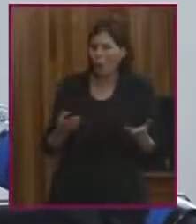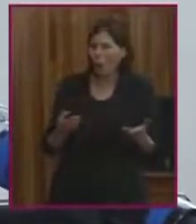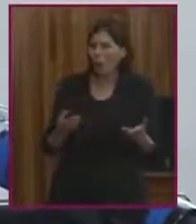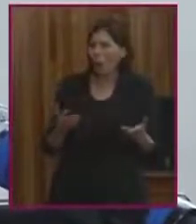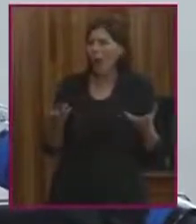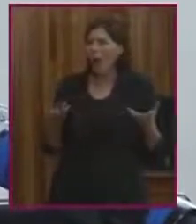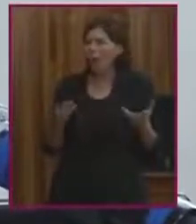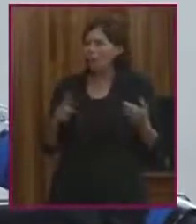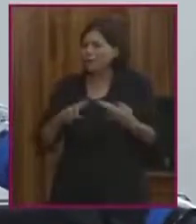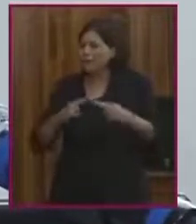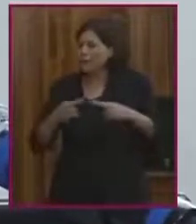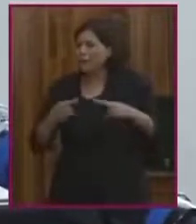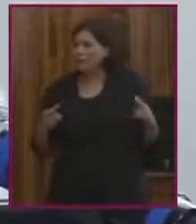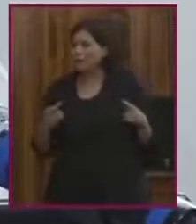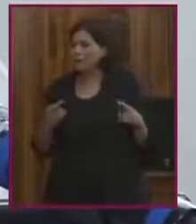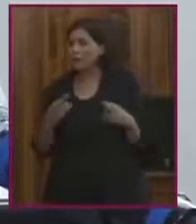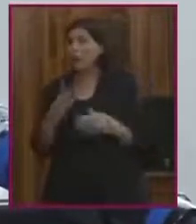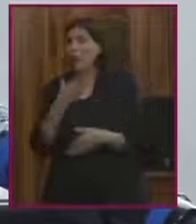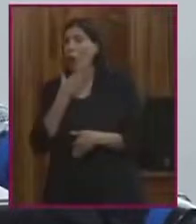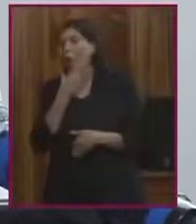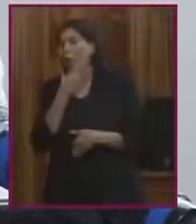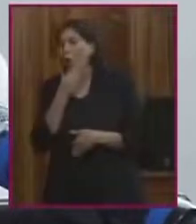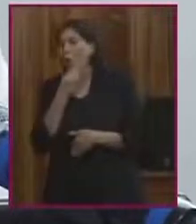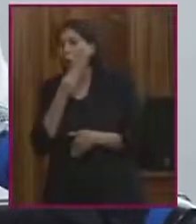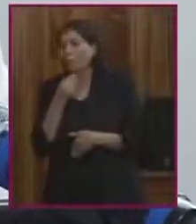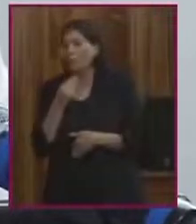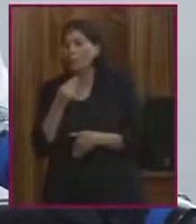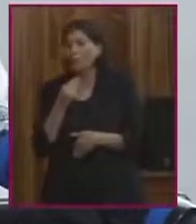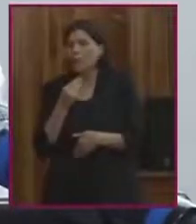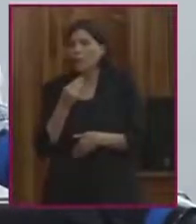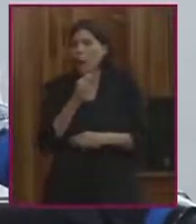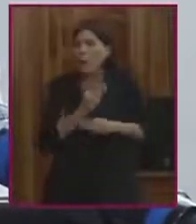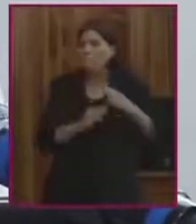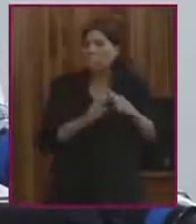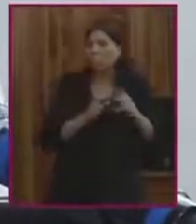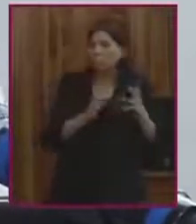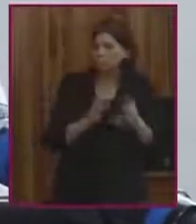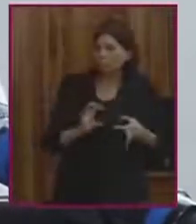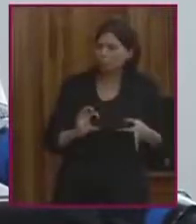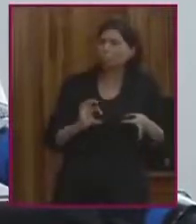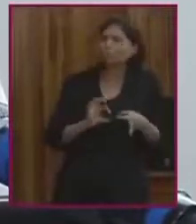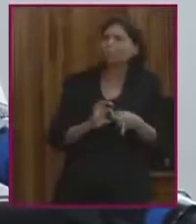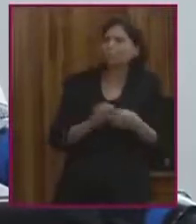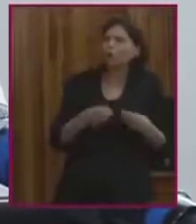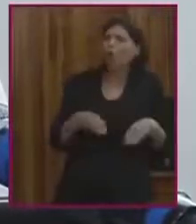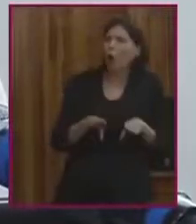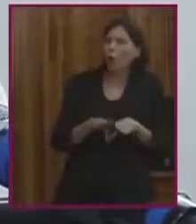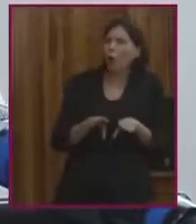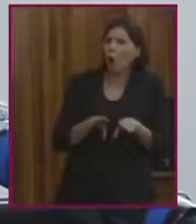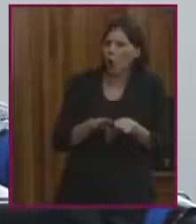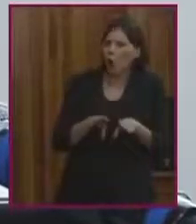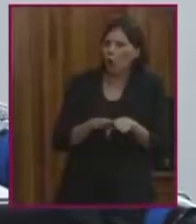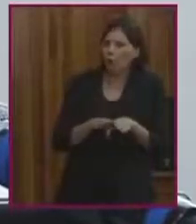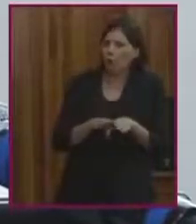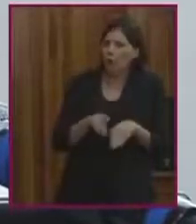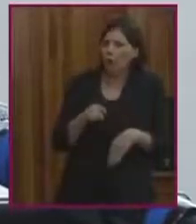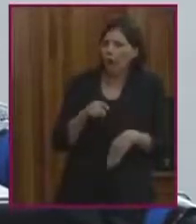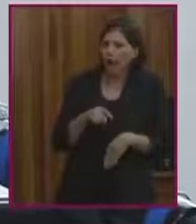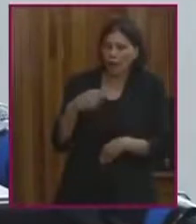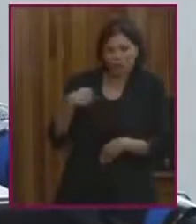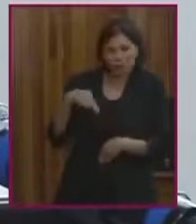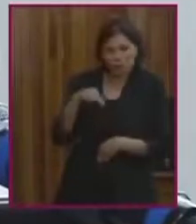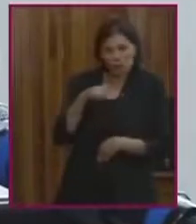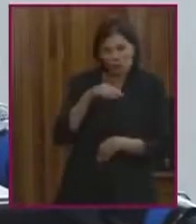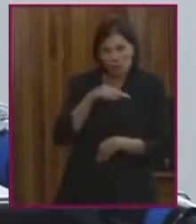relaciones hombre-mundo? Es decir, unas relaciones hombre-mundo donde tengamos que repensar